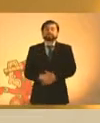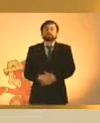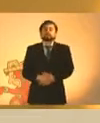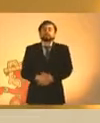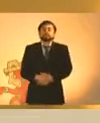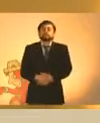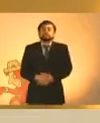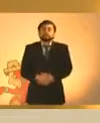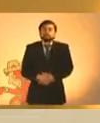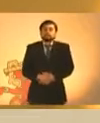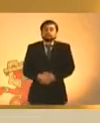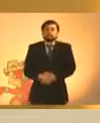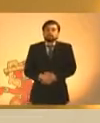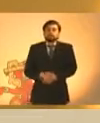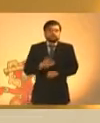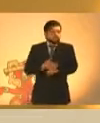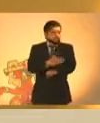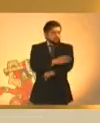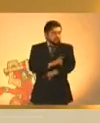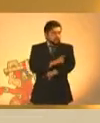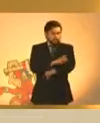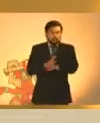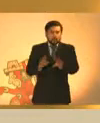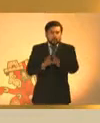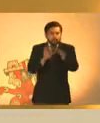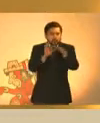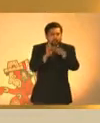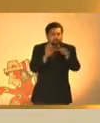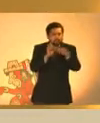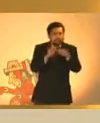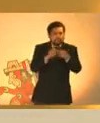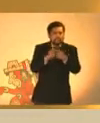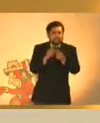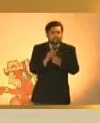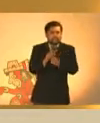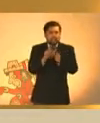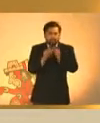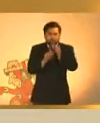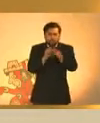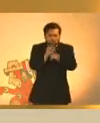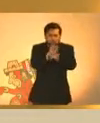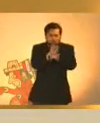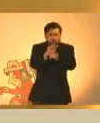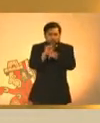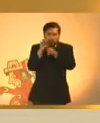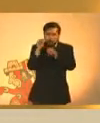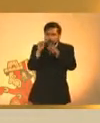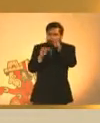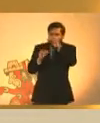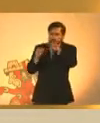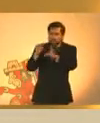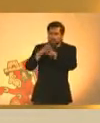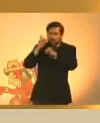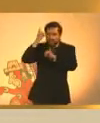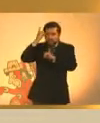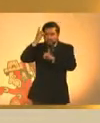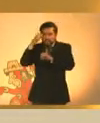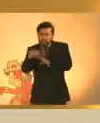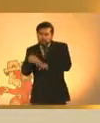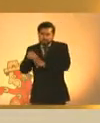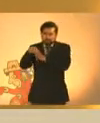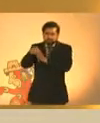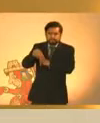de caballos cañones montañas porque es una novela de montañas cerros y